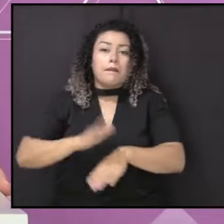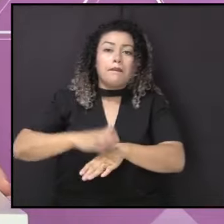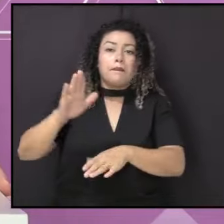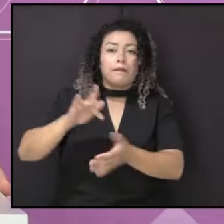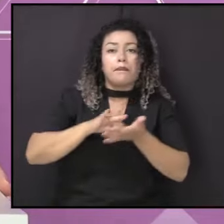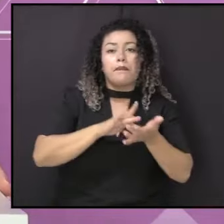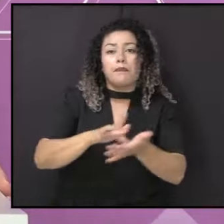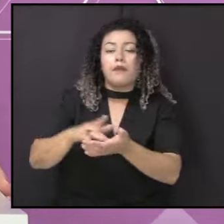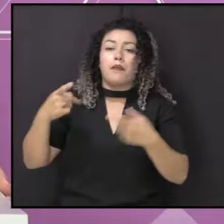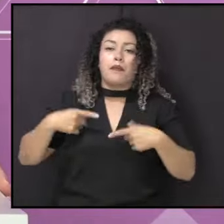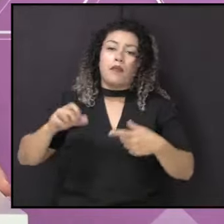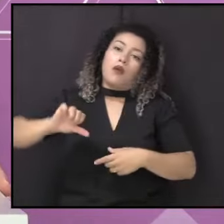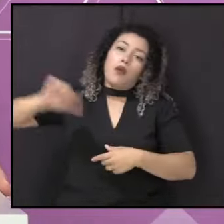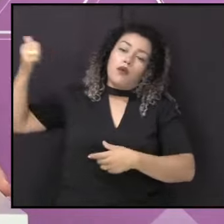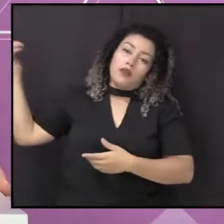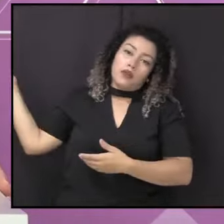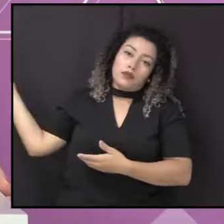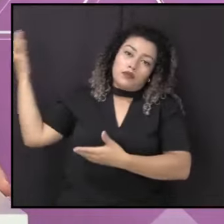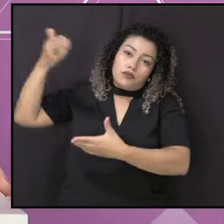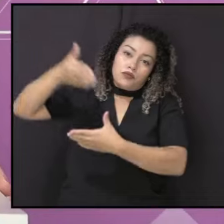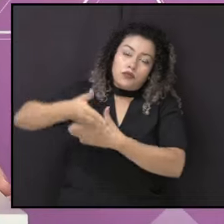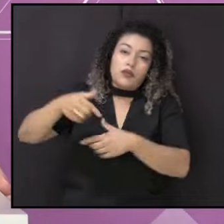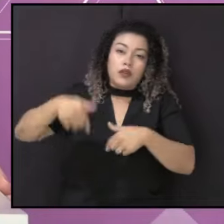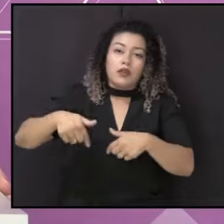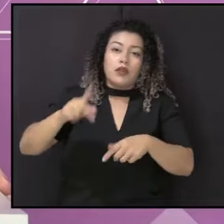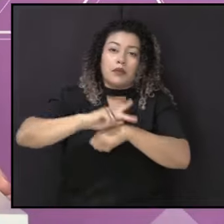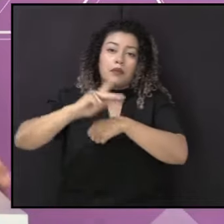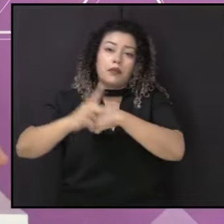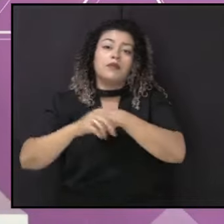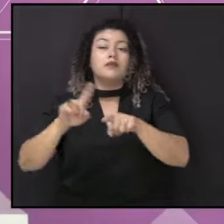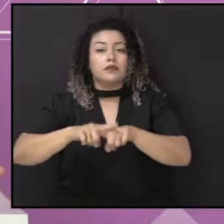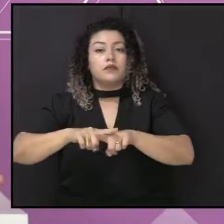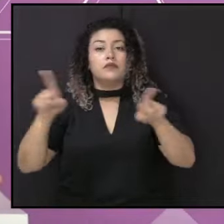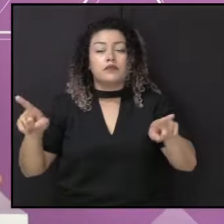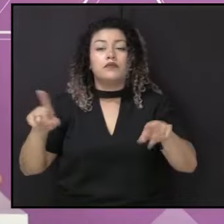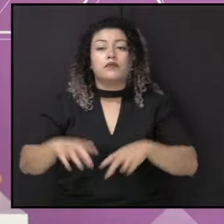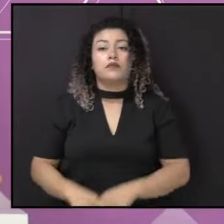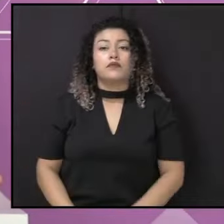apoyar a los migrantes que han pasado por esta ciudad, por este